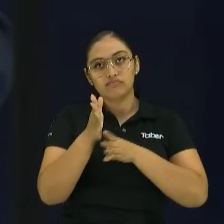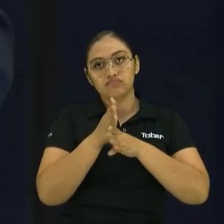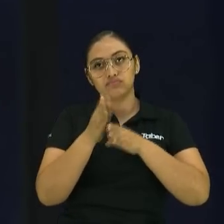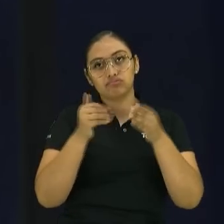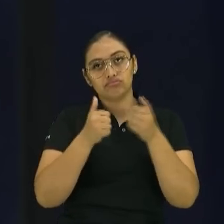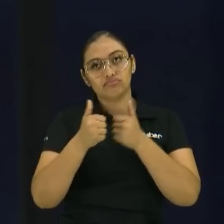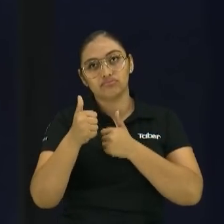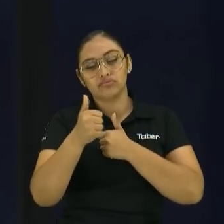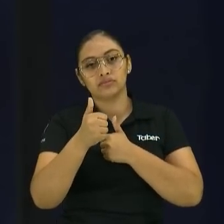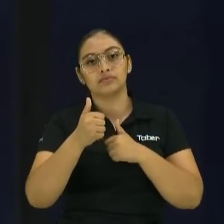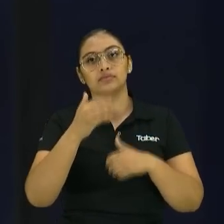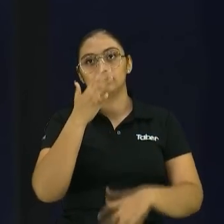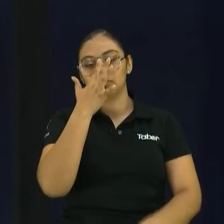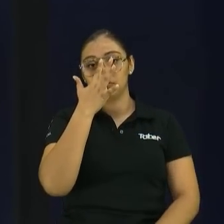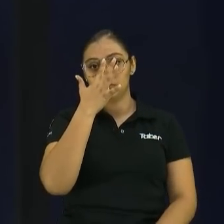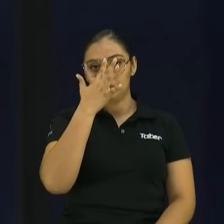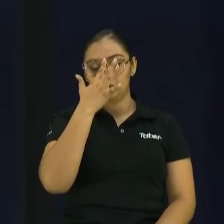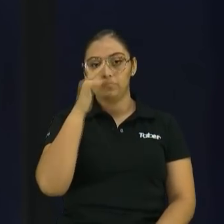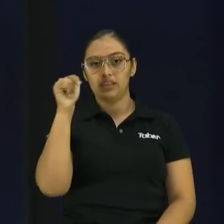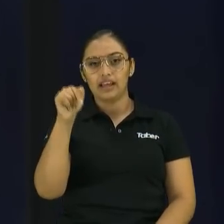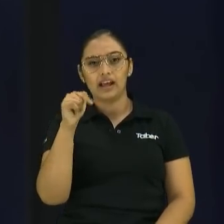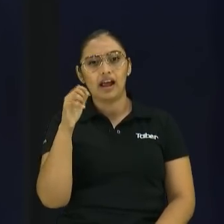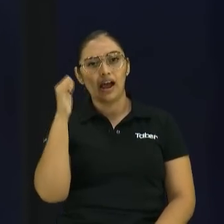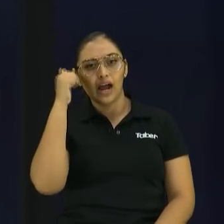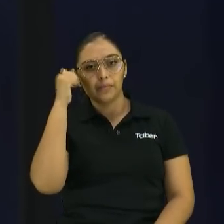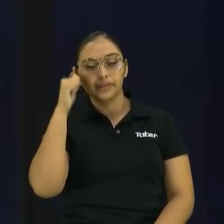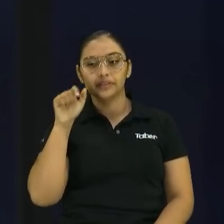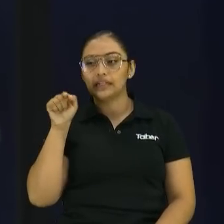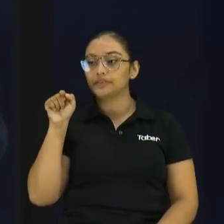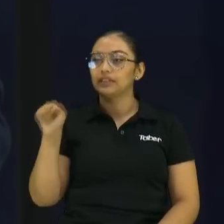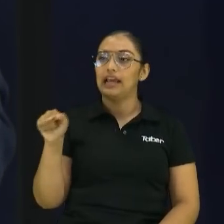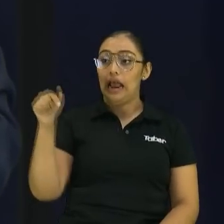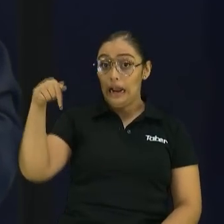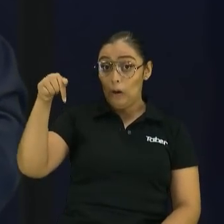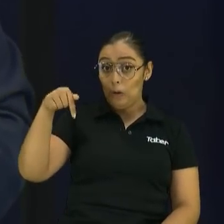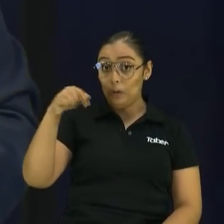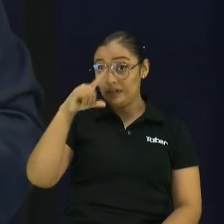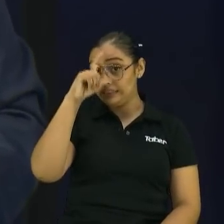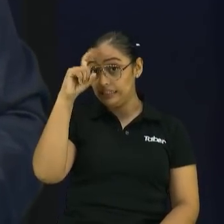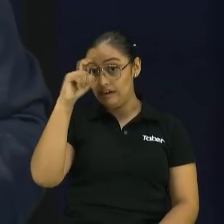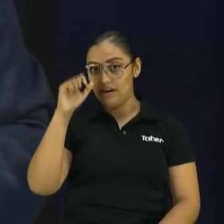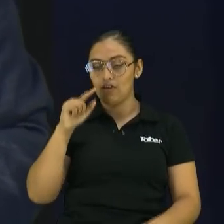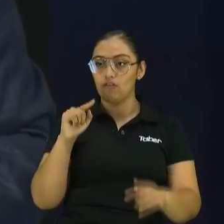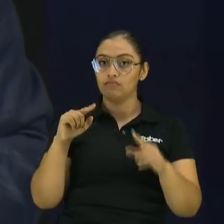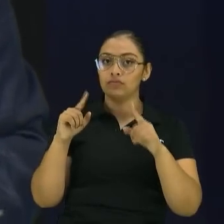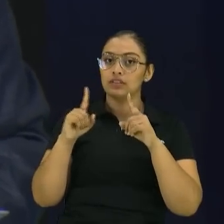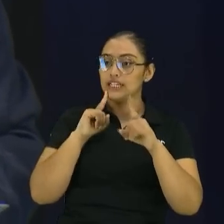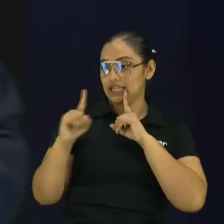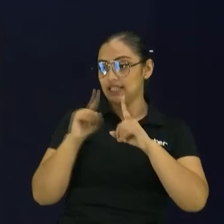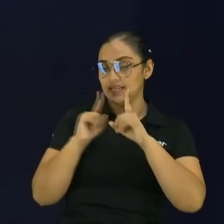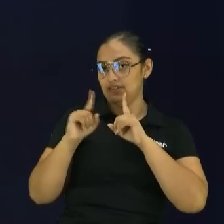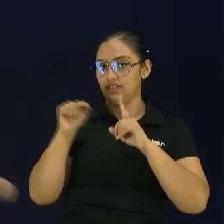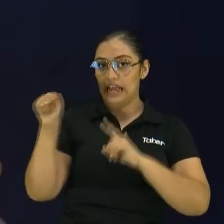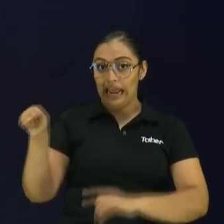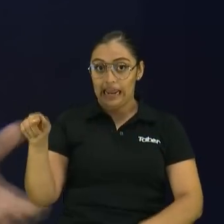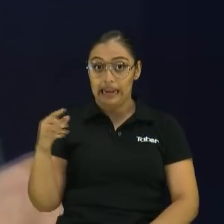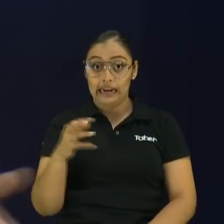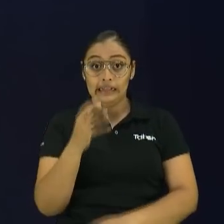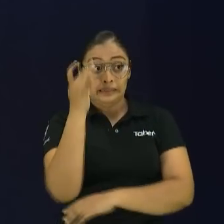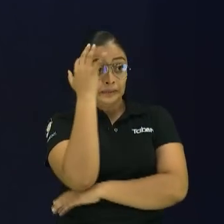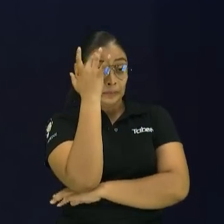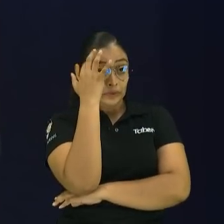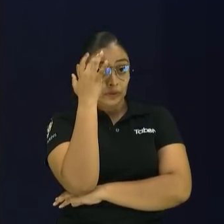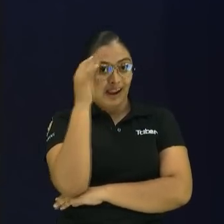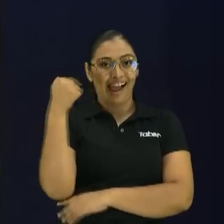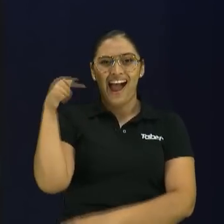lo que ha aprendido Tuvo una entrevista de trabajo el día de hoy él estaba muy preocupado el día de ayer